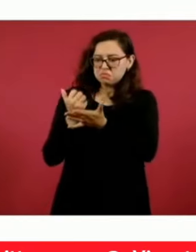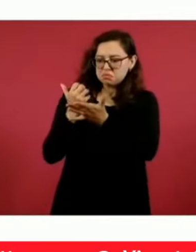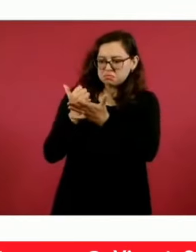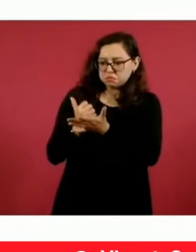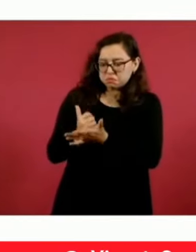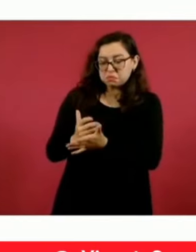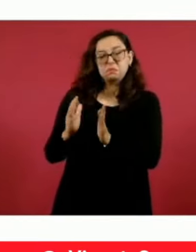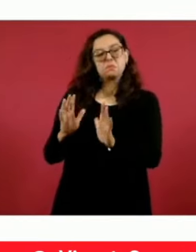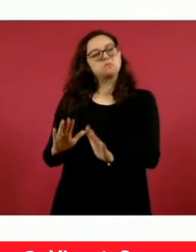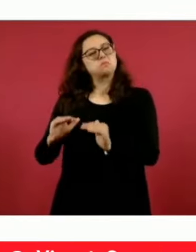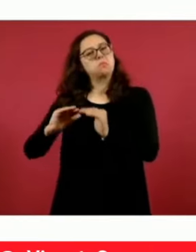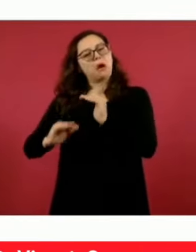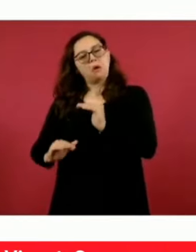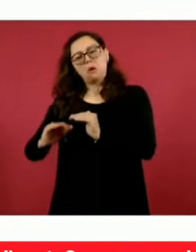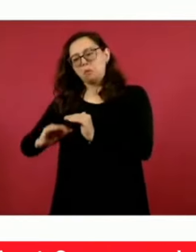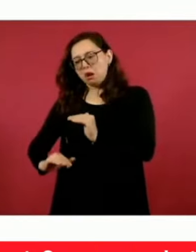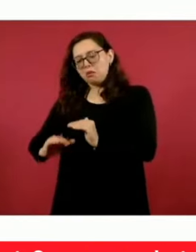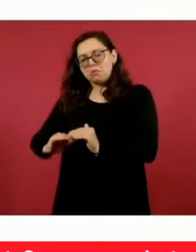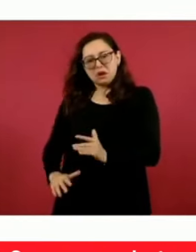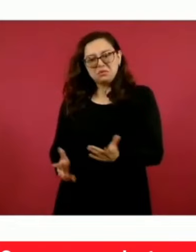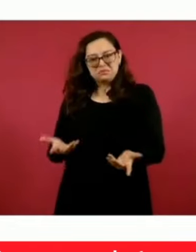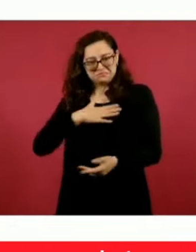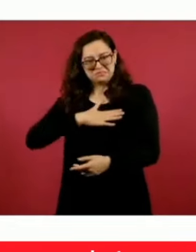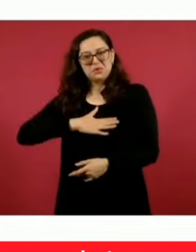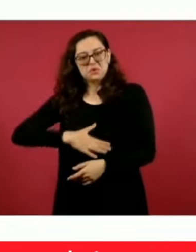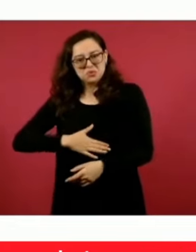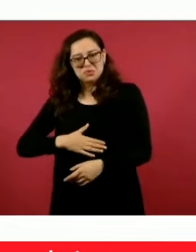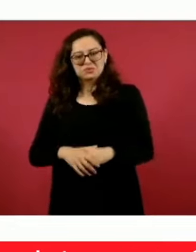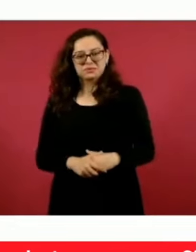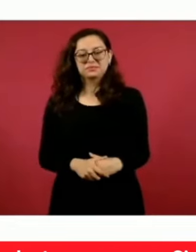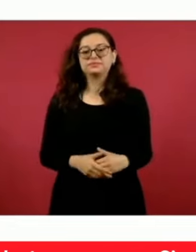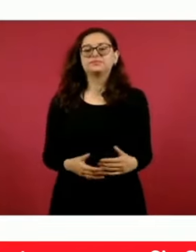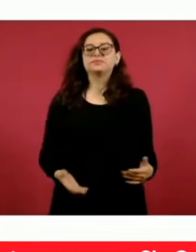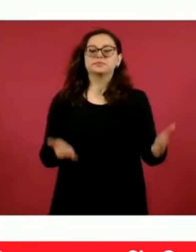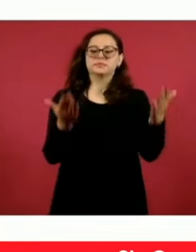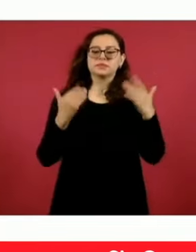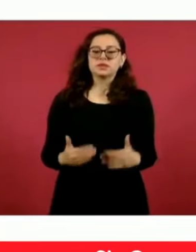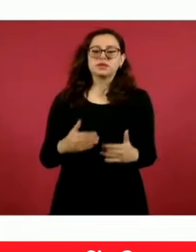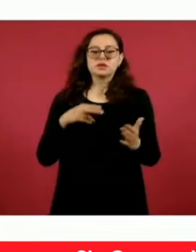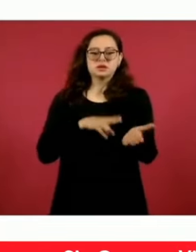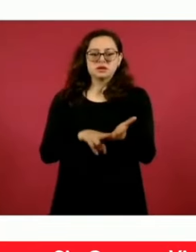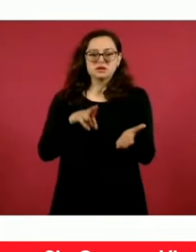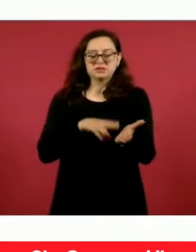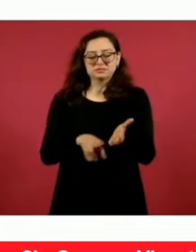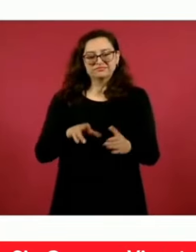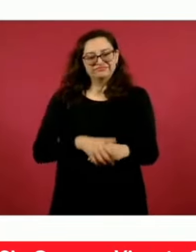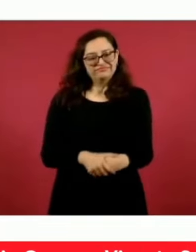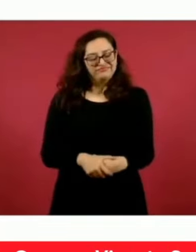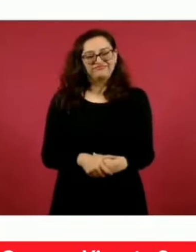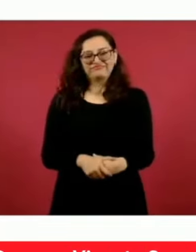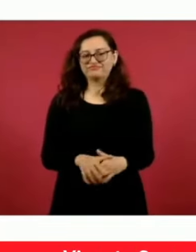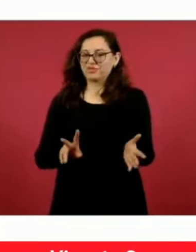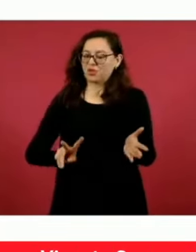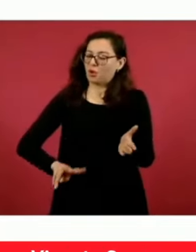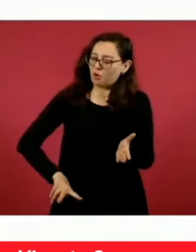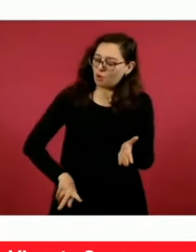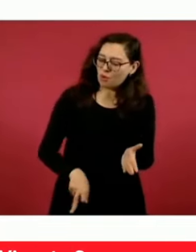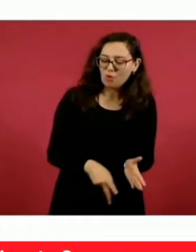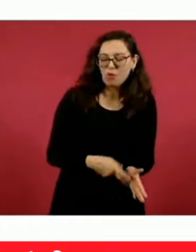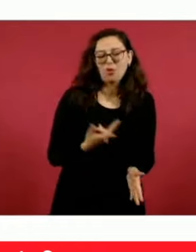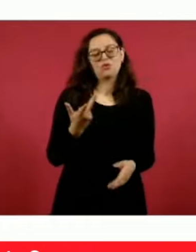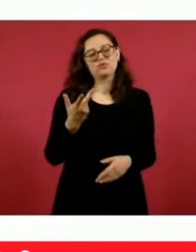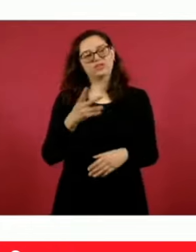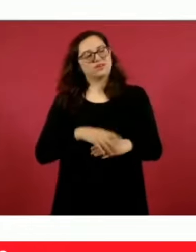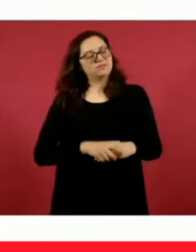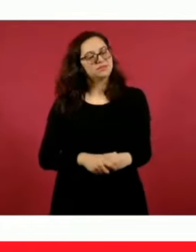también debajo del promedio seguimos ahora con diesel Y una vez más Están volviendo a ser nuestros clientes y vamos estar